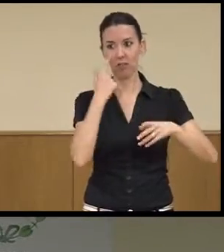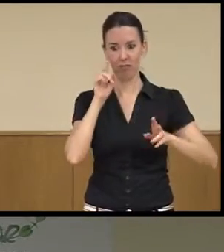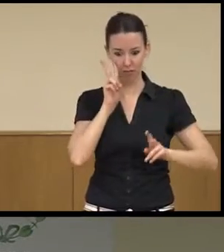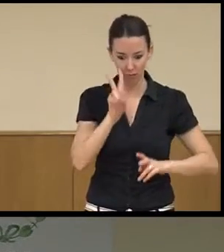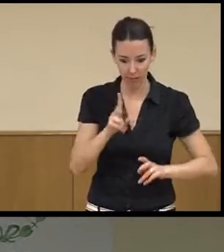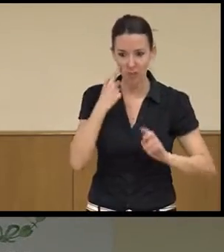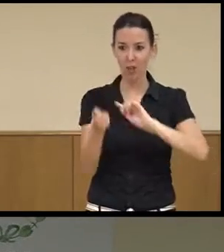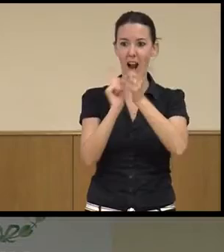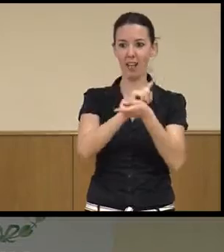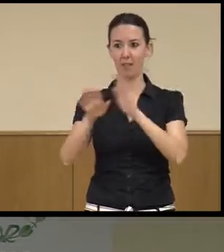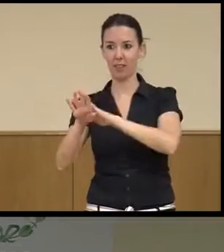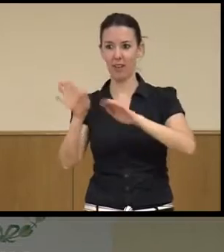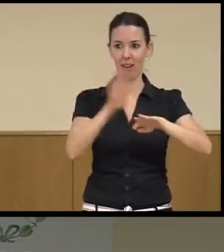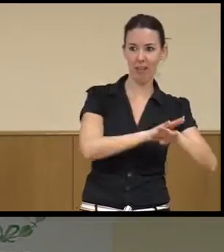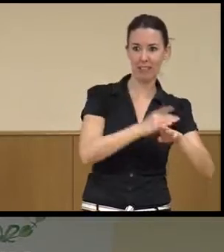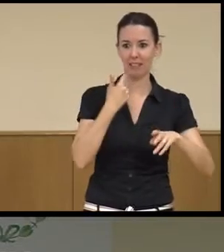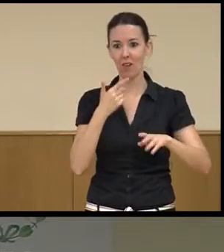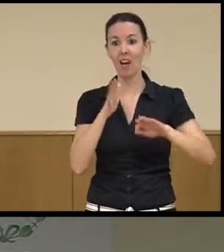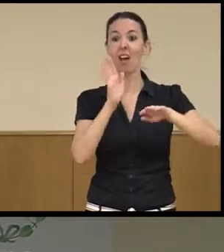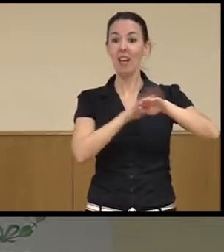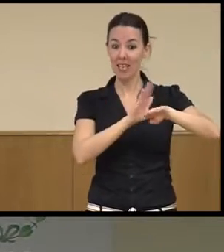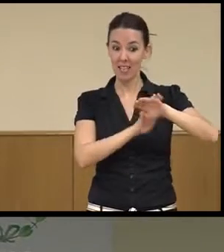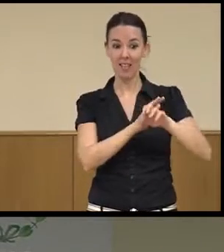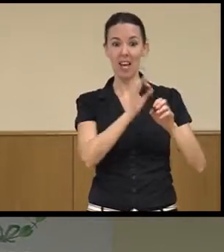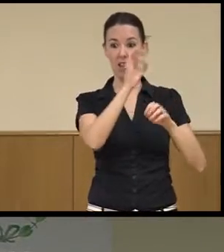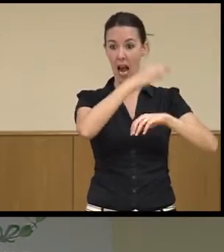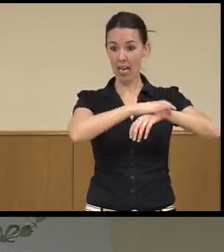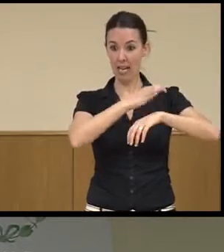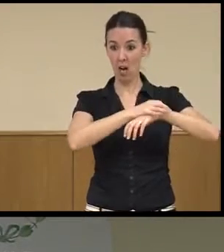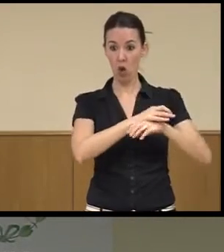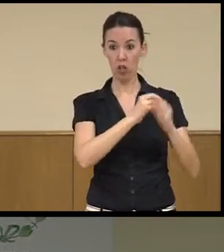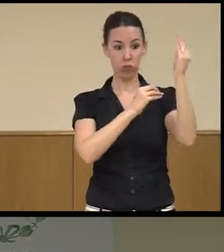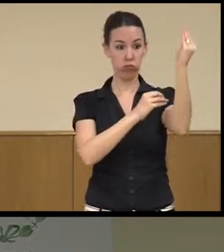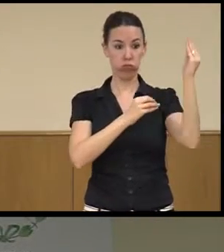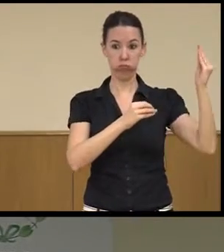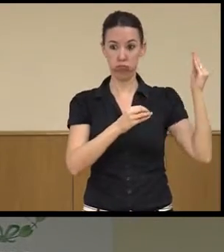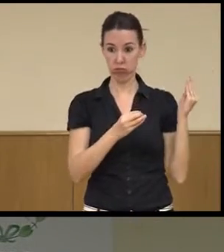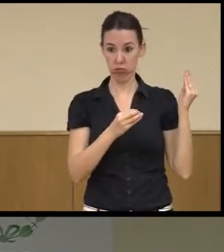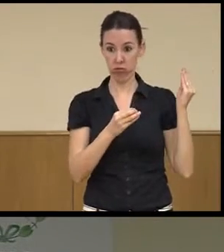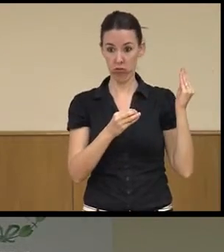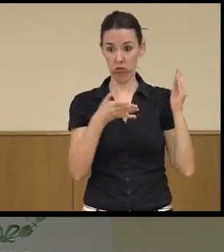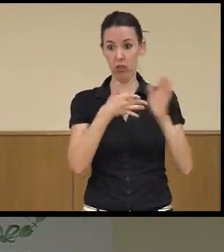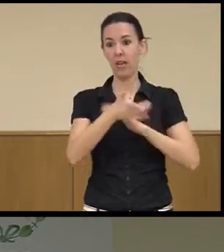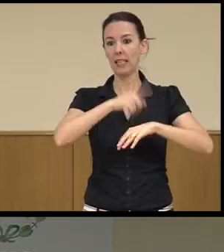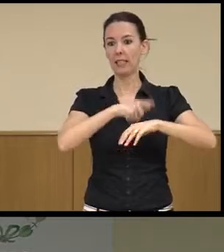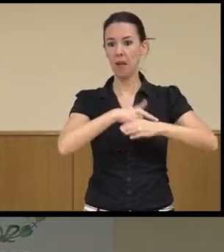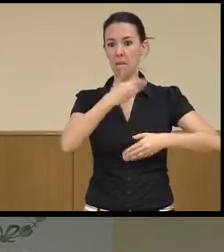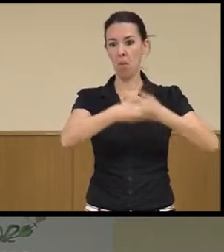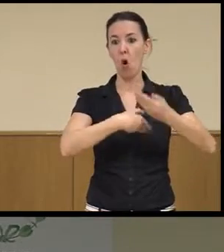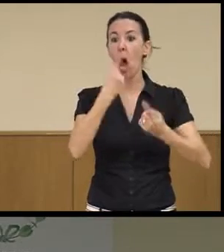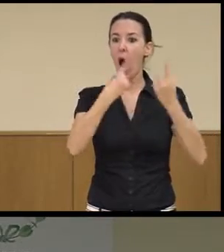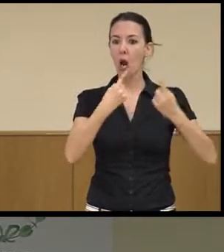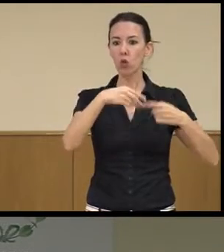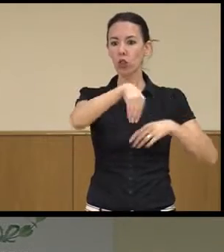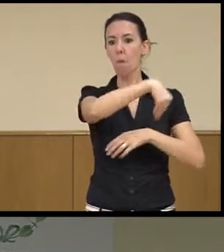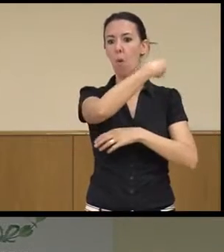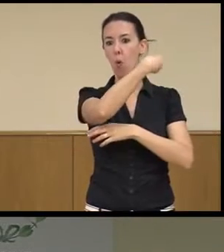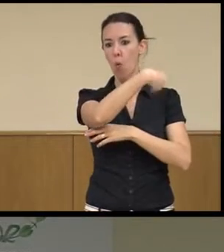lo estoy viendo en sentido invertido, relojes de nuestra izquierda, muchos además con algún tipo de música o de